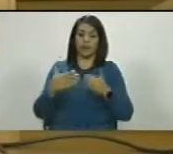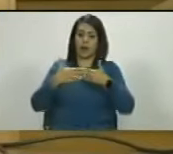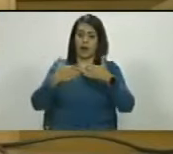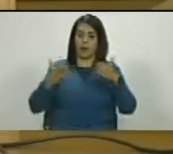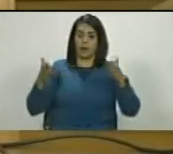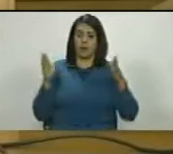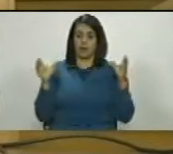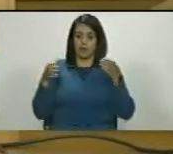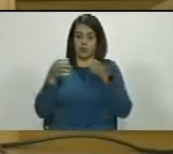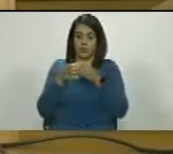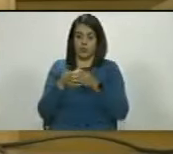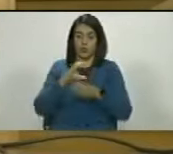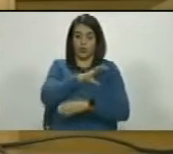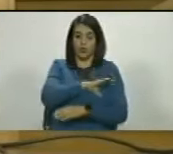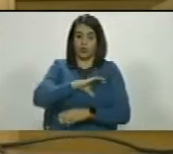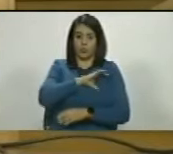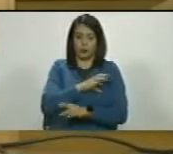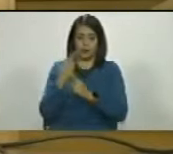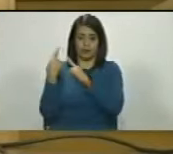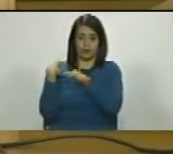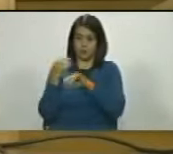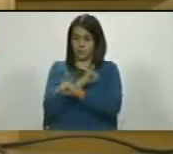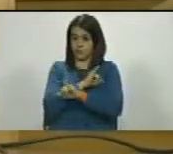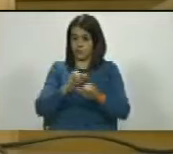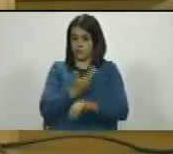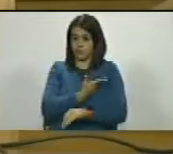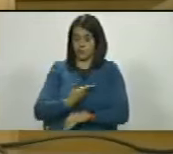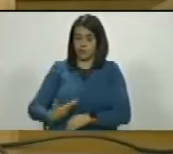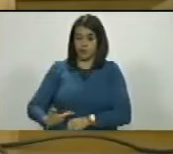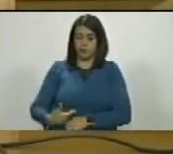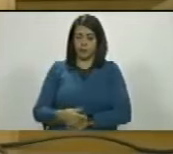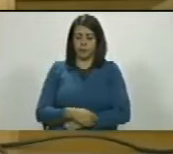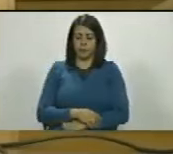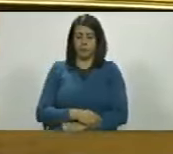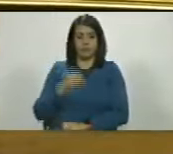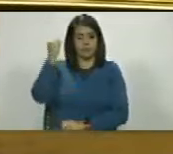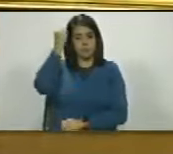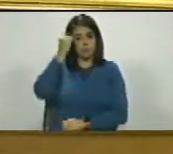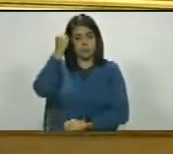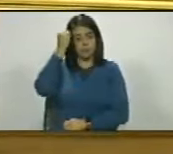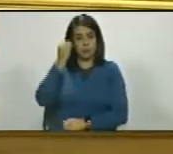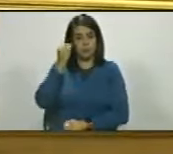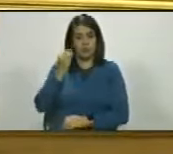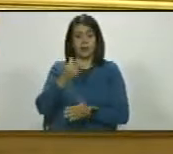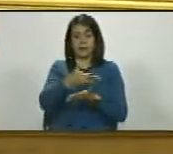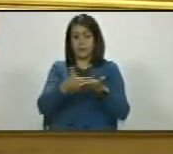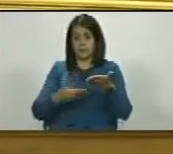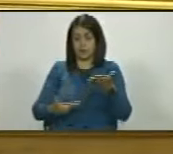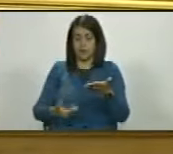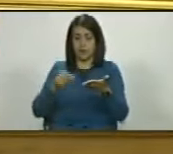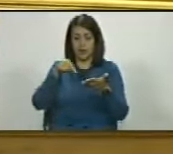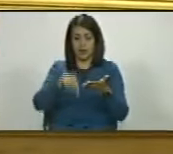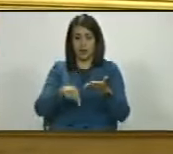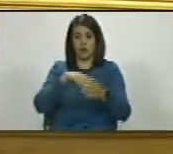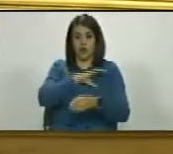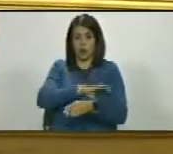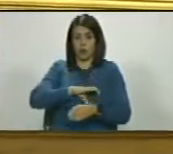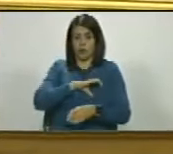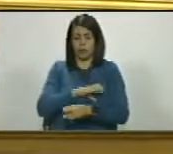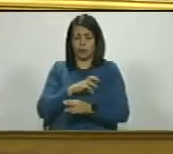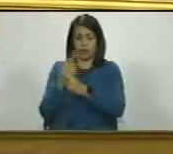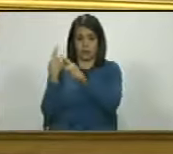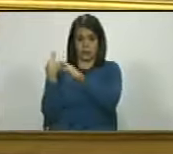abierta la sesión de la Comisión Delegada. Es todo, ciudadano presidente. En consideración, el acta correspondiente de la Comisión